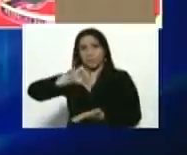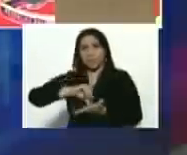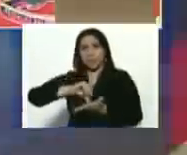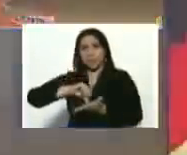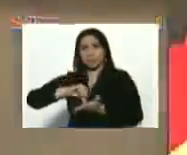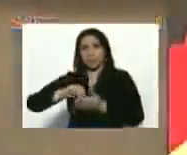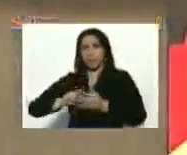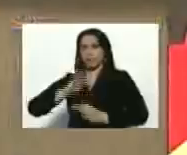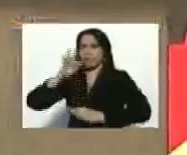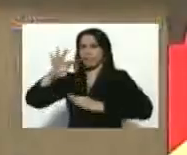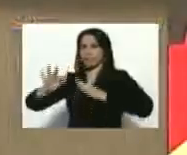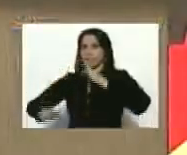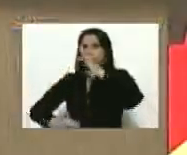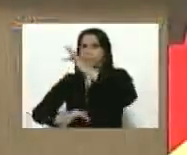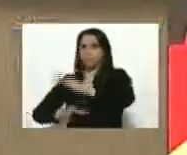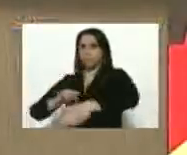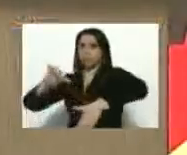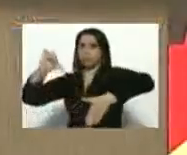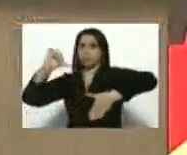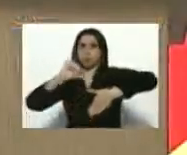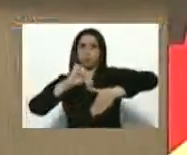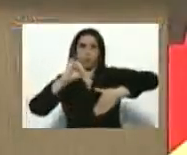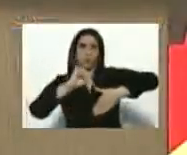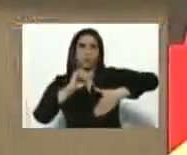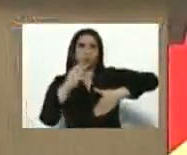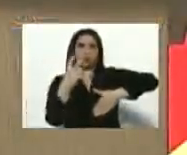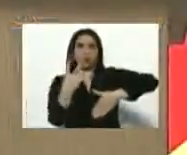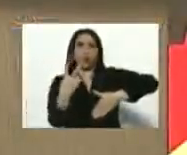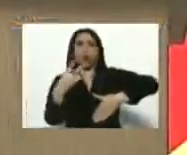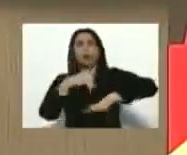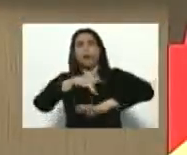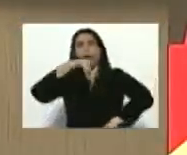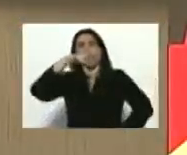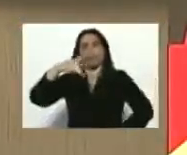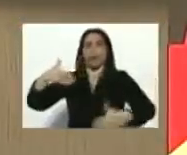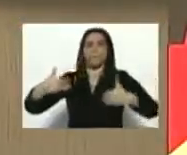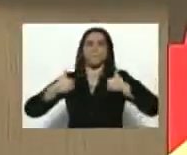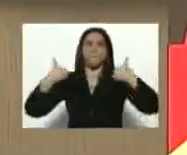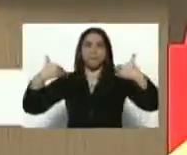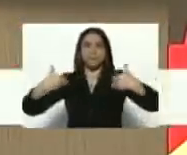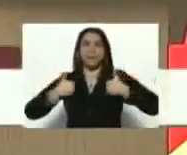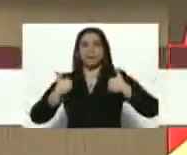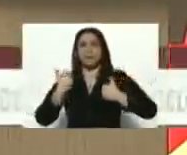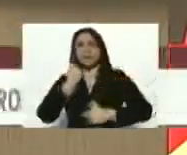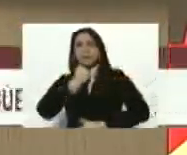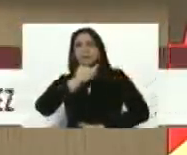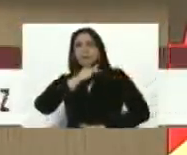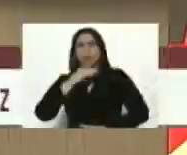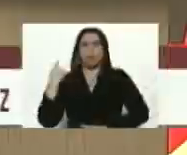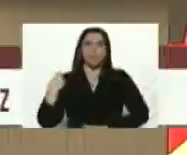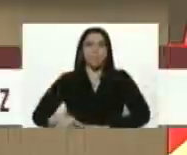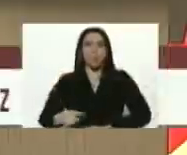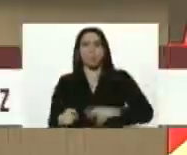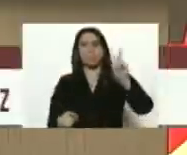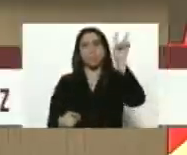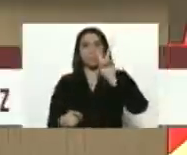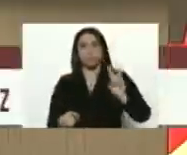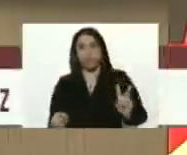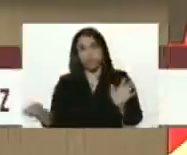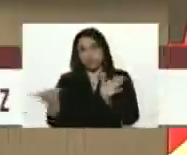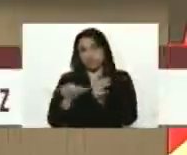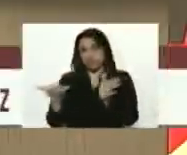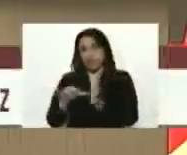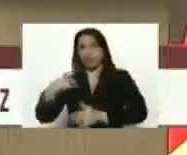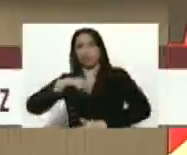pandemia en Sudamérica, son 2 graves amenazas sanitarias y epidemiológicas que tiene Venezuela.